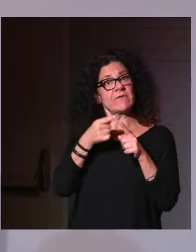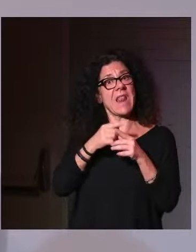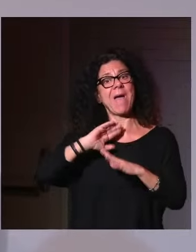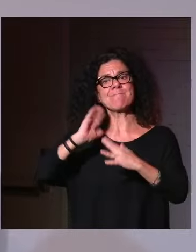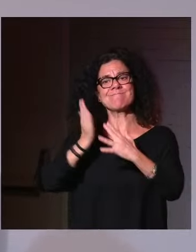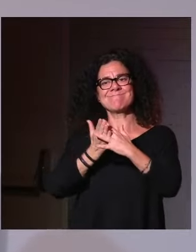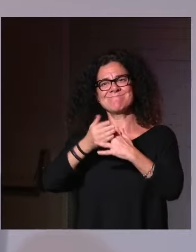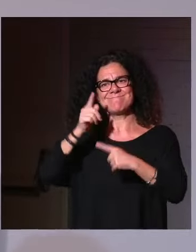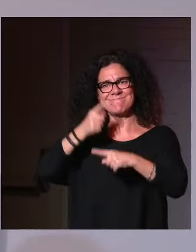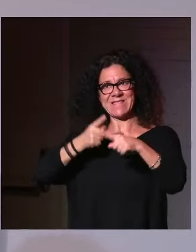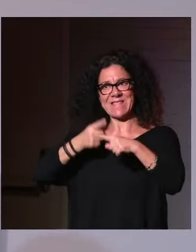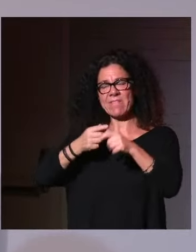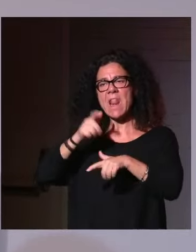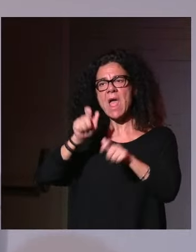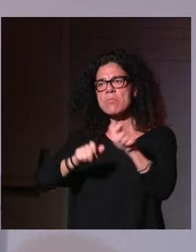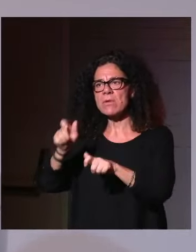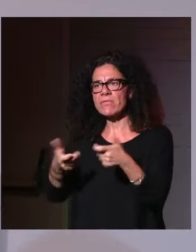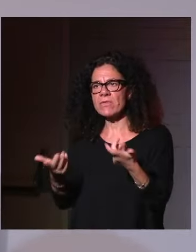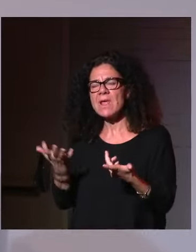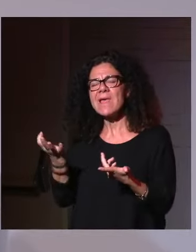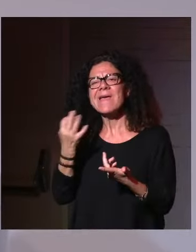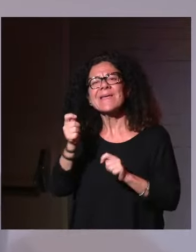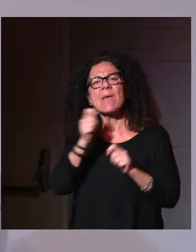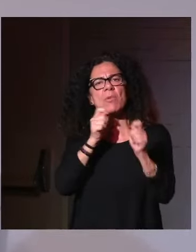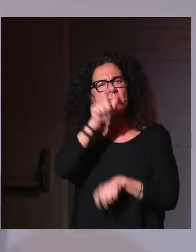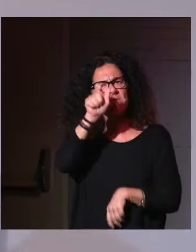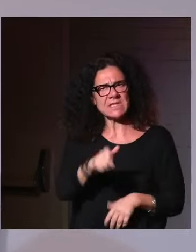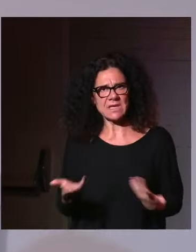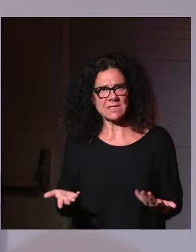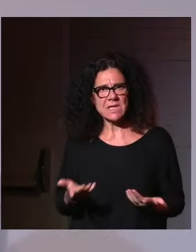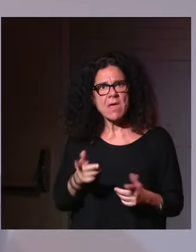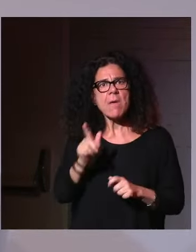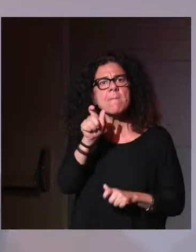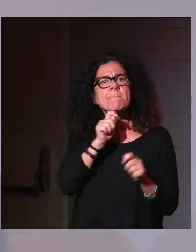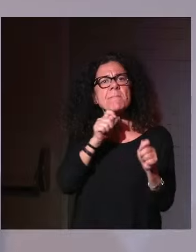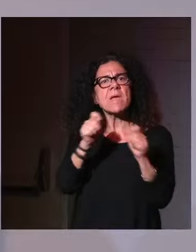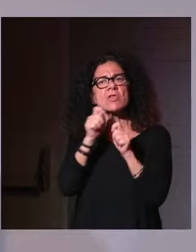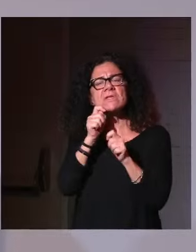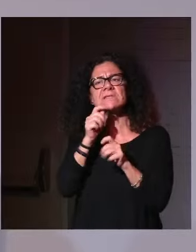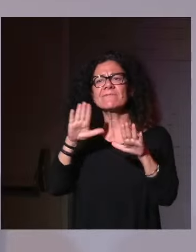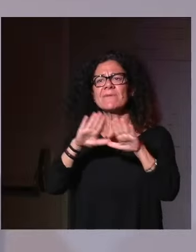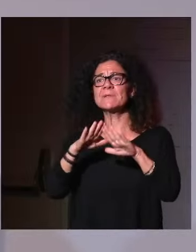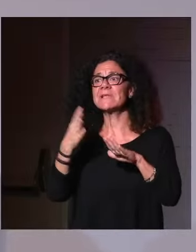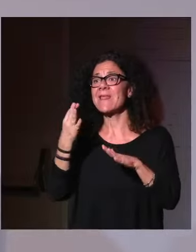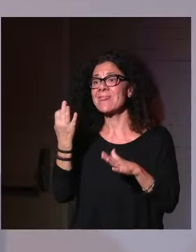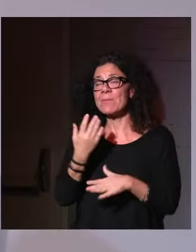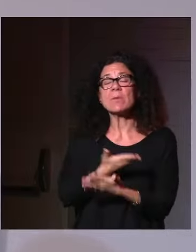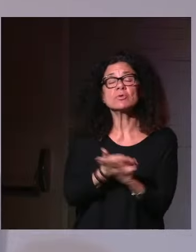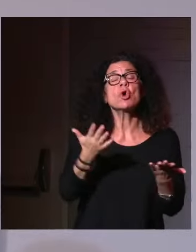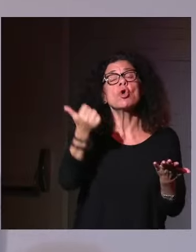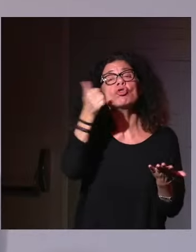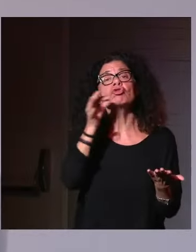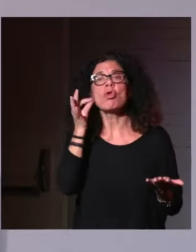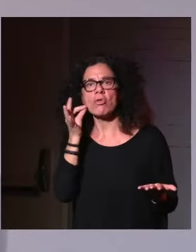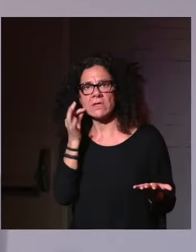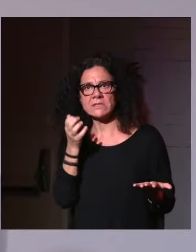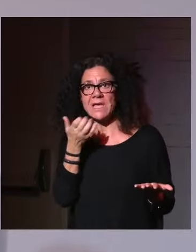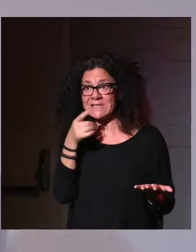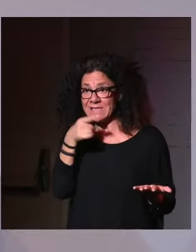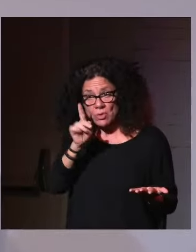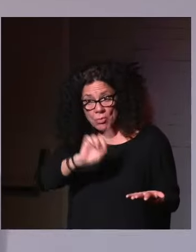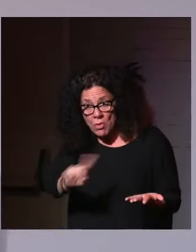población Qué tipo de periodista eres plantéatelo o sea as feministas deberíamos ser todas y todos y si no Algo está fallando en las